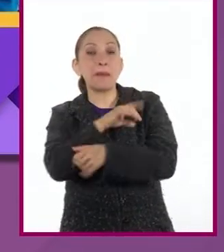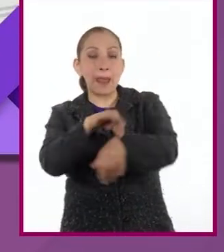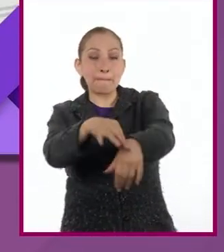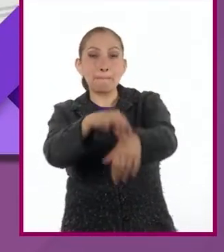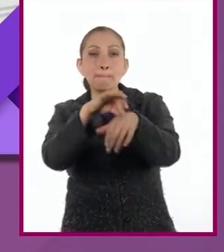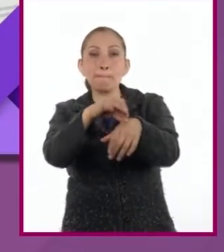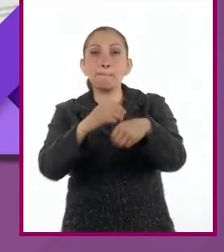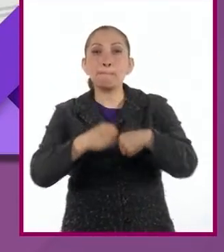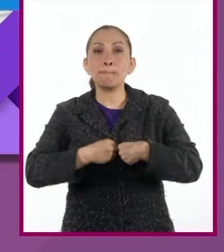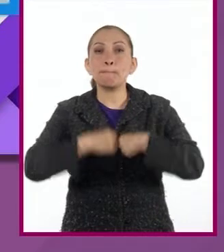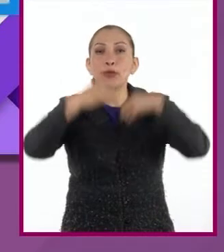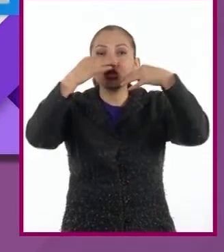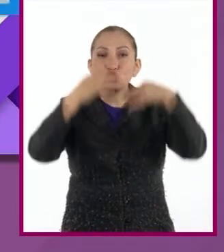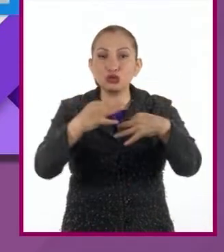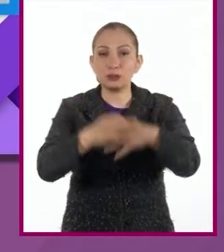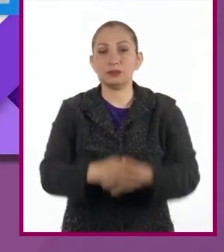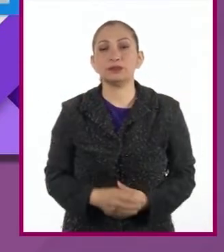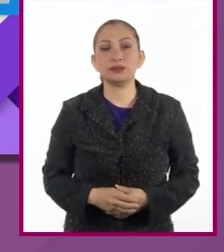vivida.